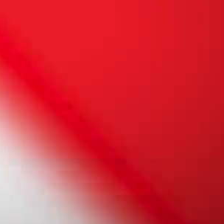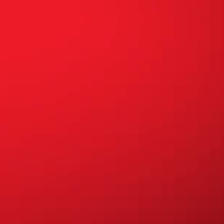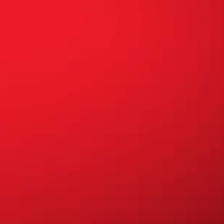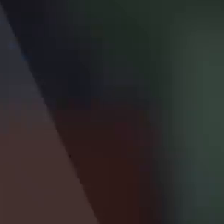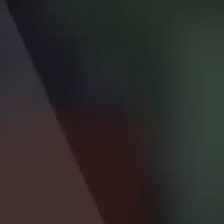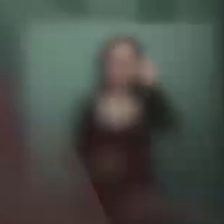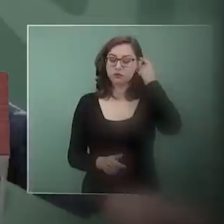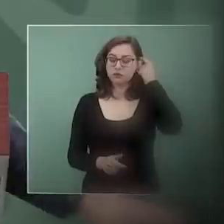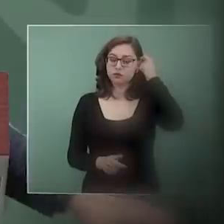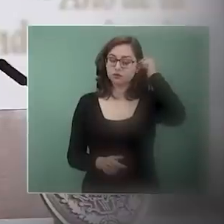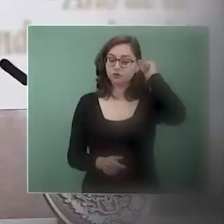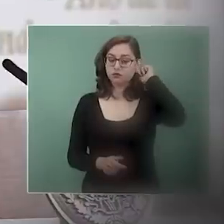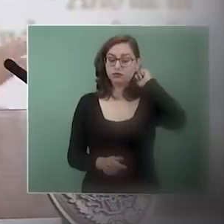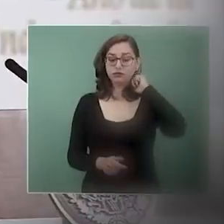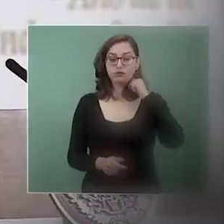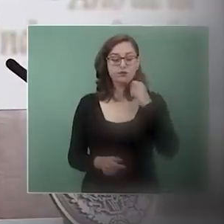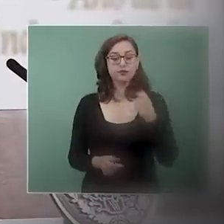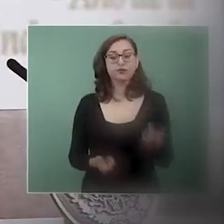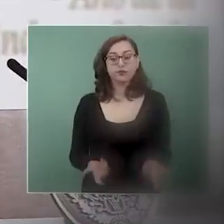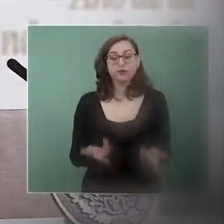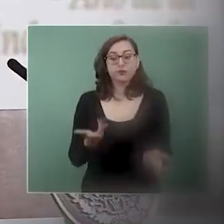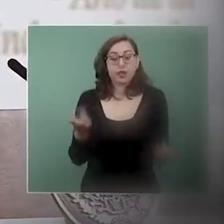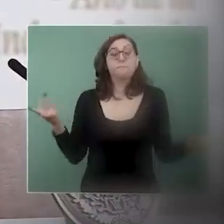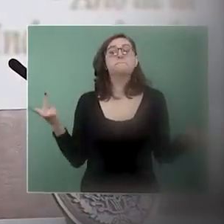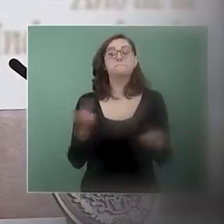utilizarlo? El PRI